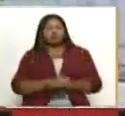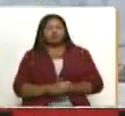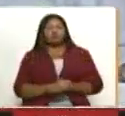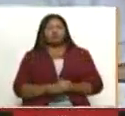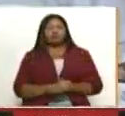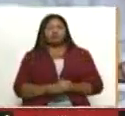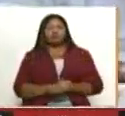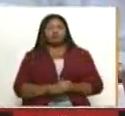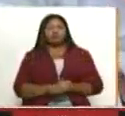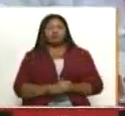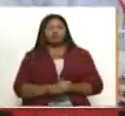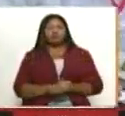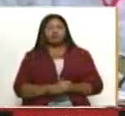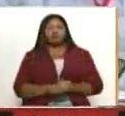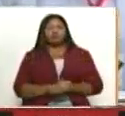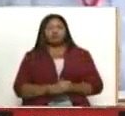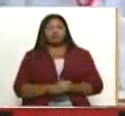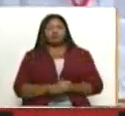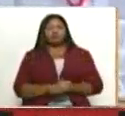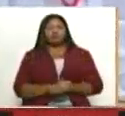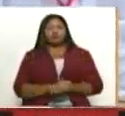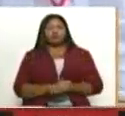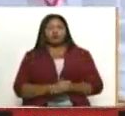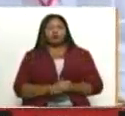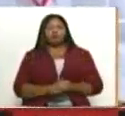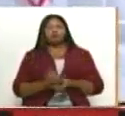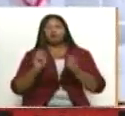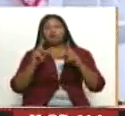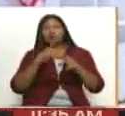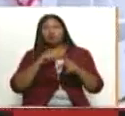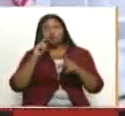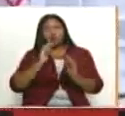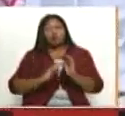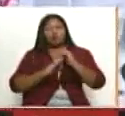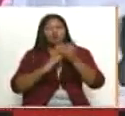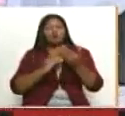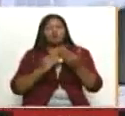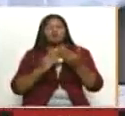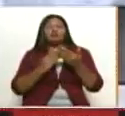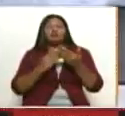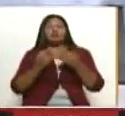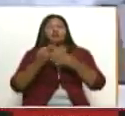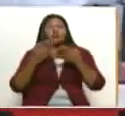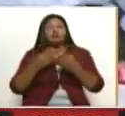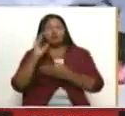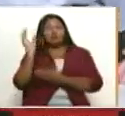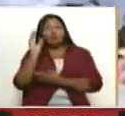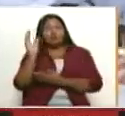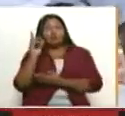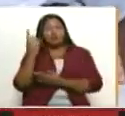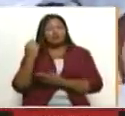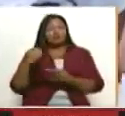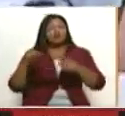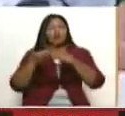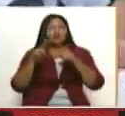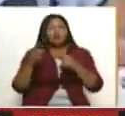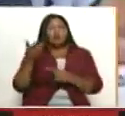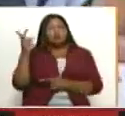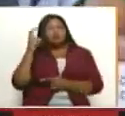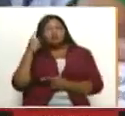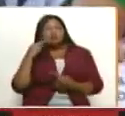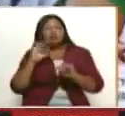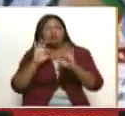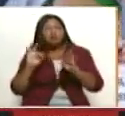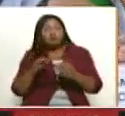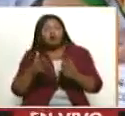Por fortuna, tenemos en el timón del gobierno colombiano a un presidente que ha entendido y ha oído ese clamor y